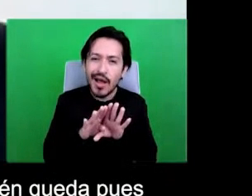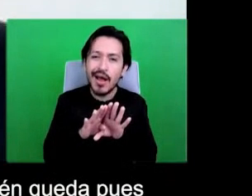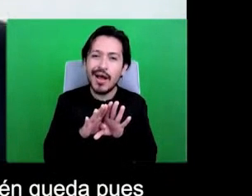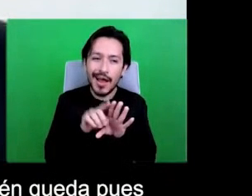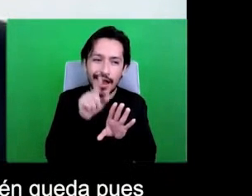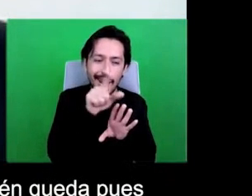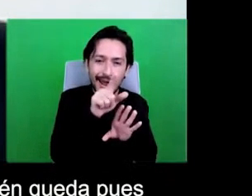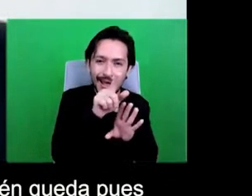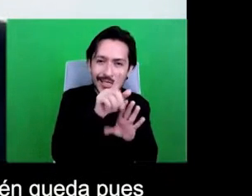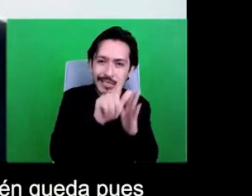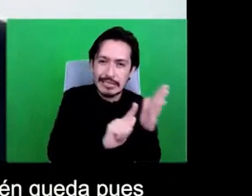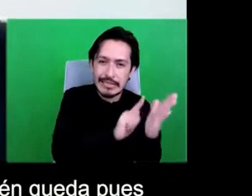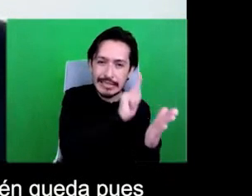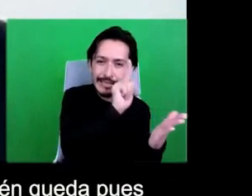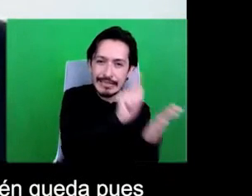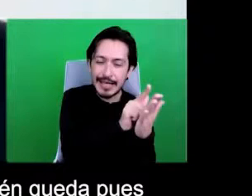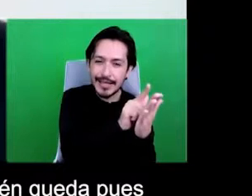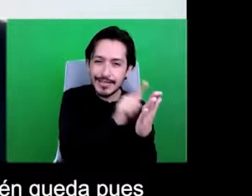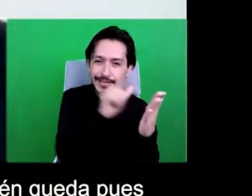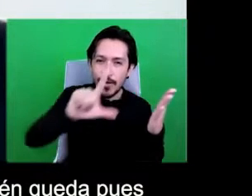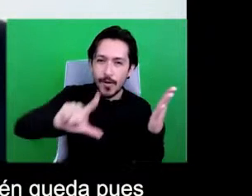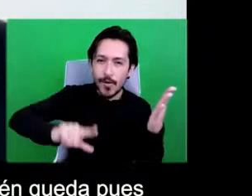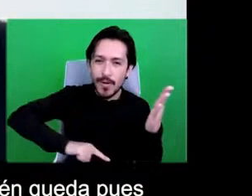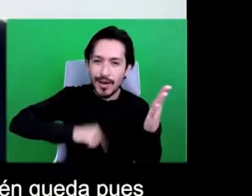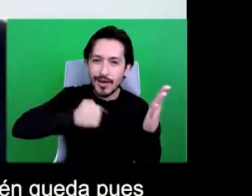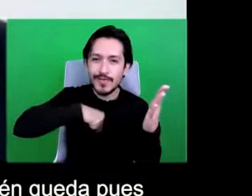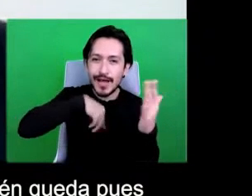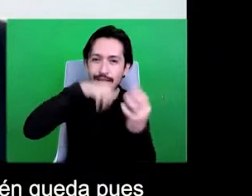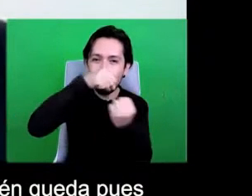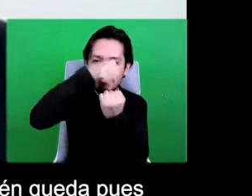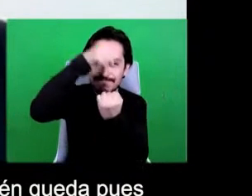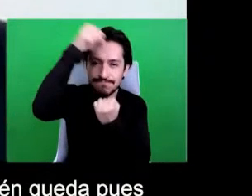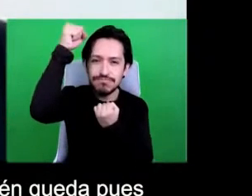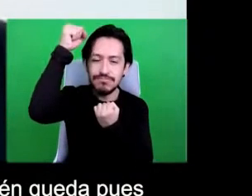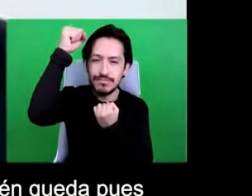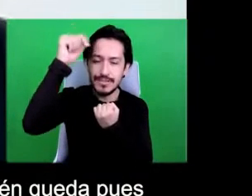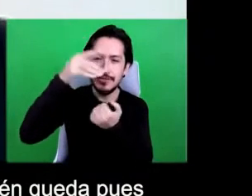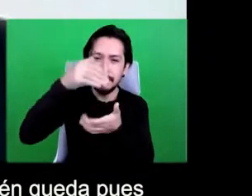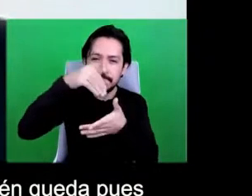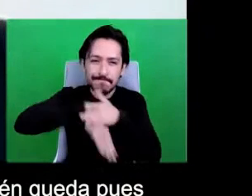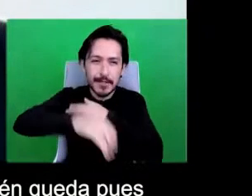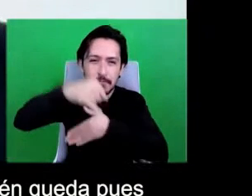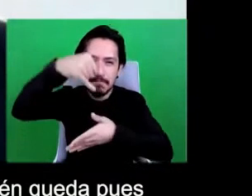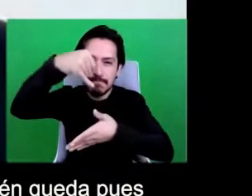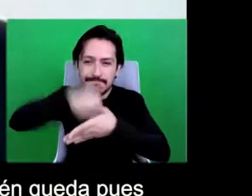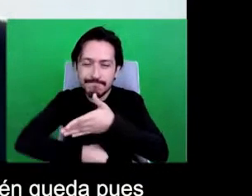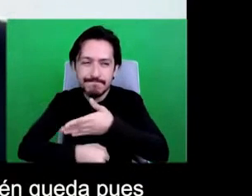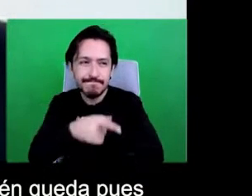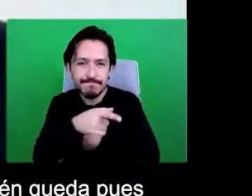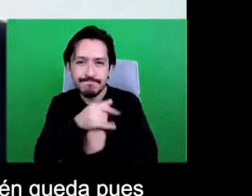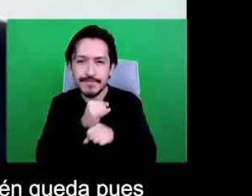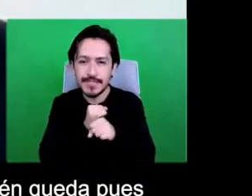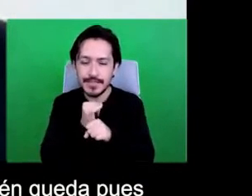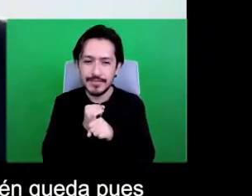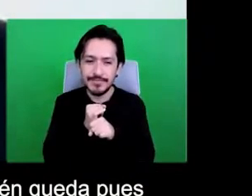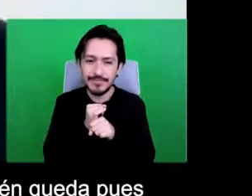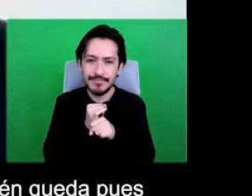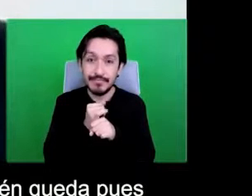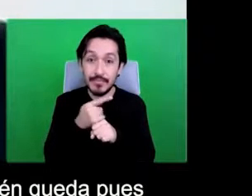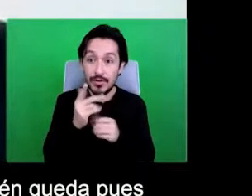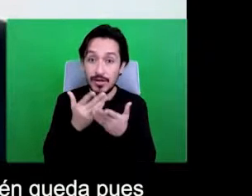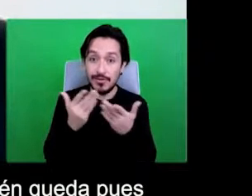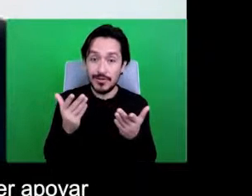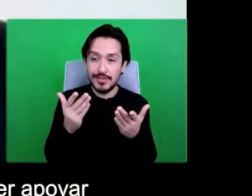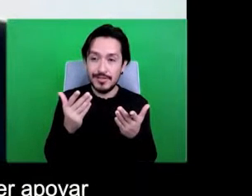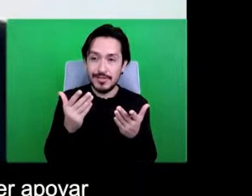que cada uno que tenemos, y también queda pues la llamada de atención a la